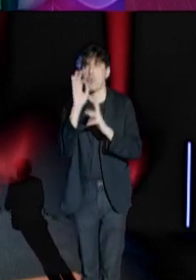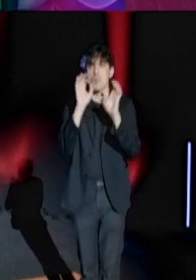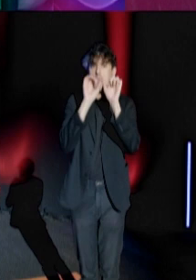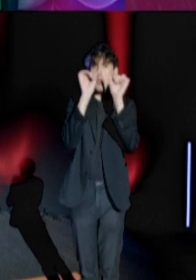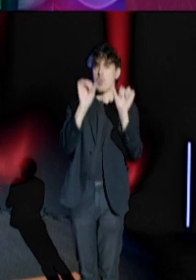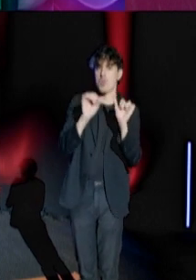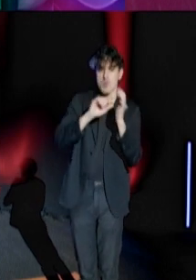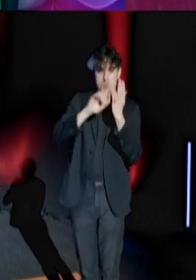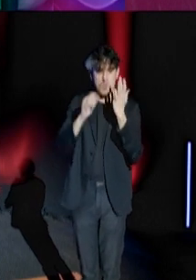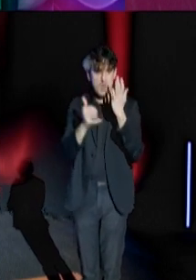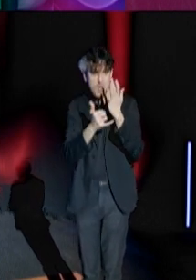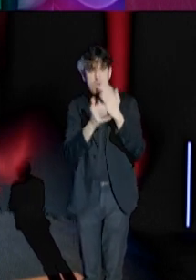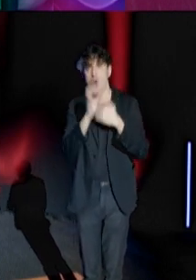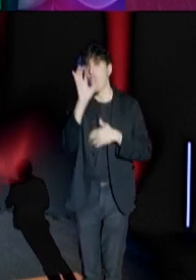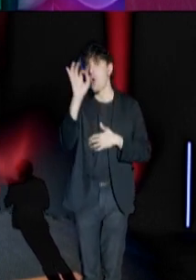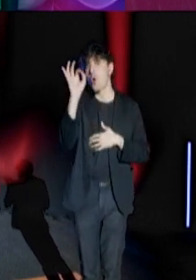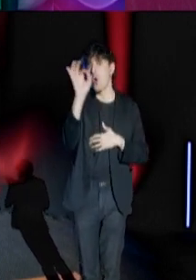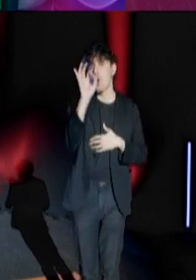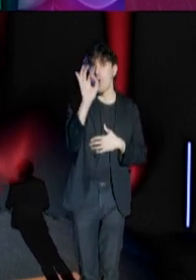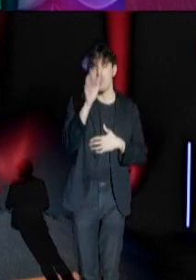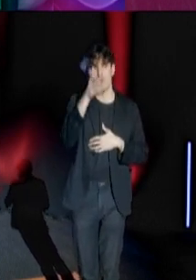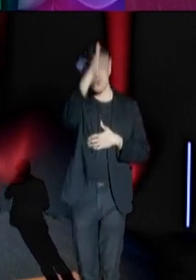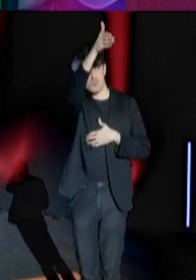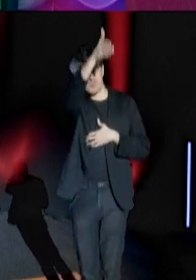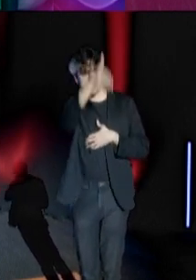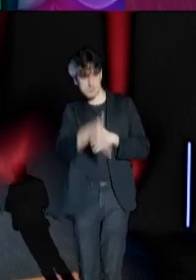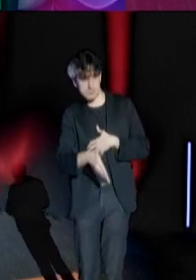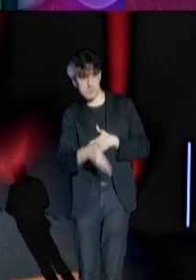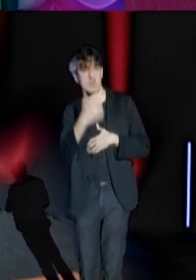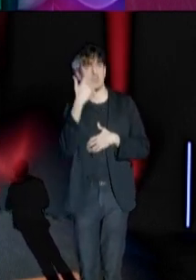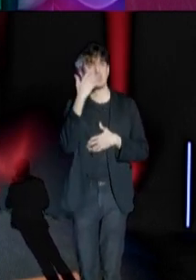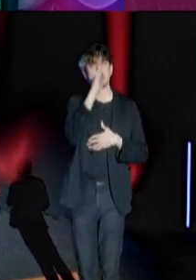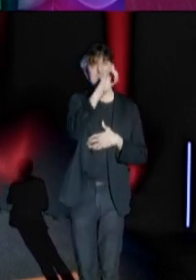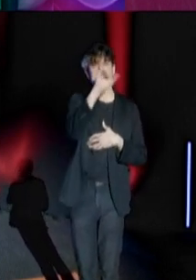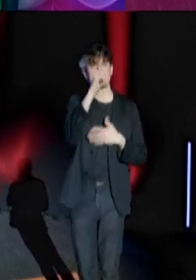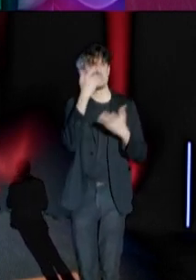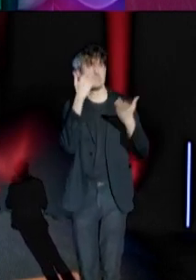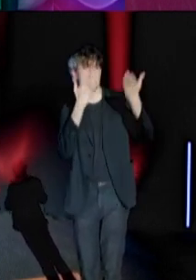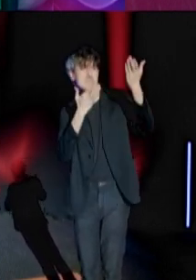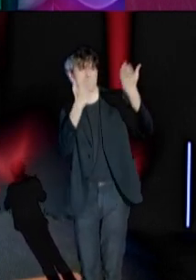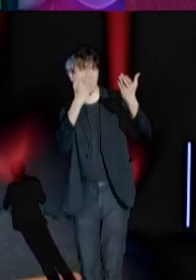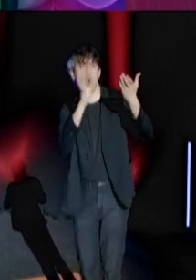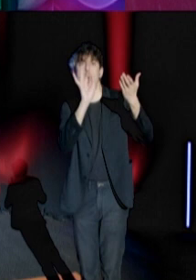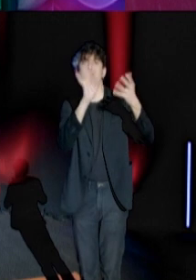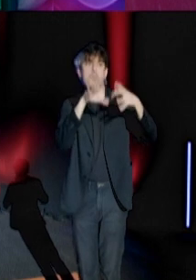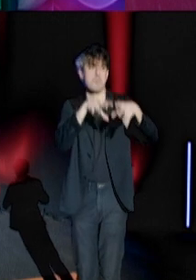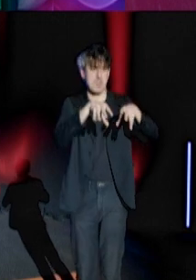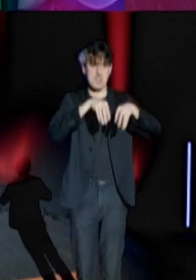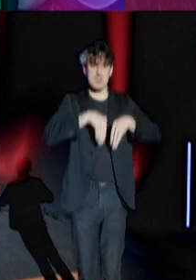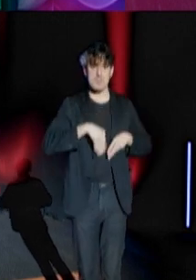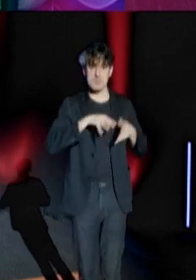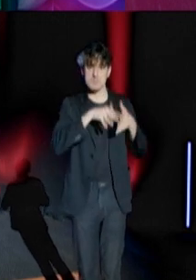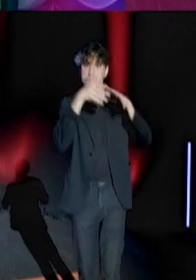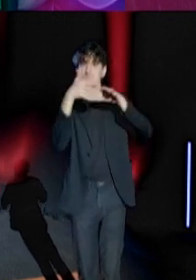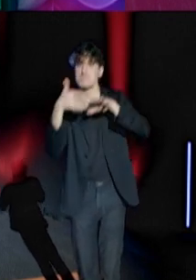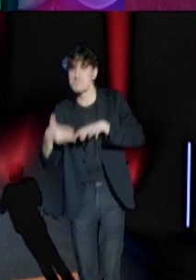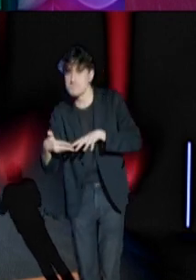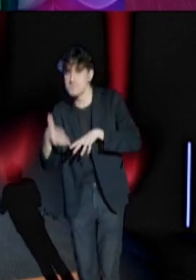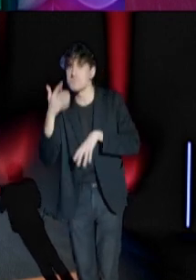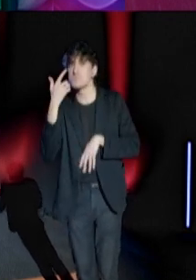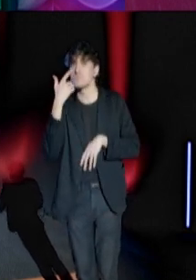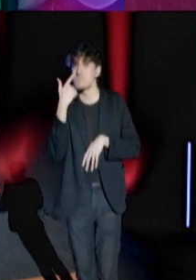lenguaje o en la línea vertical estamos evaluando Inteligencia artificial o realmente adoptándolo